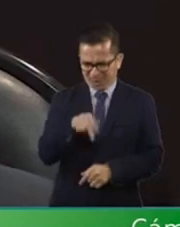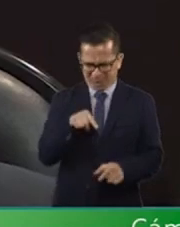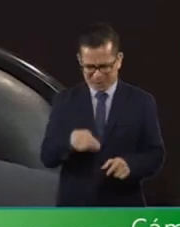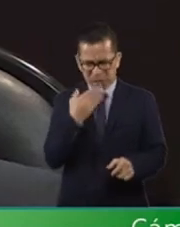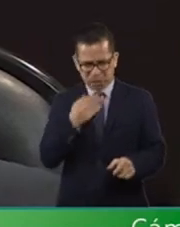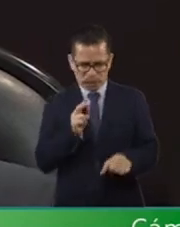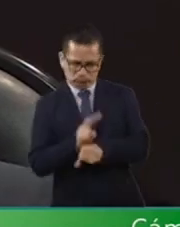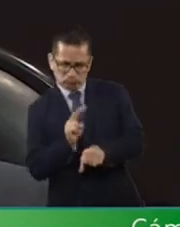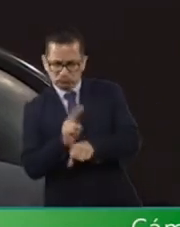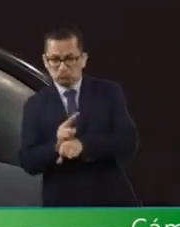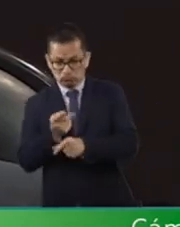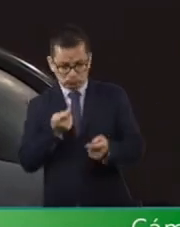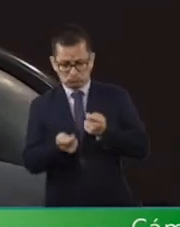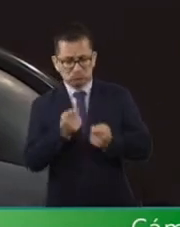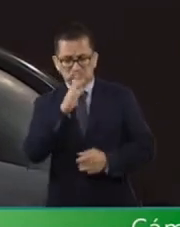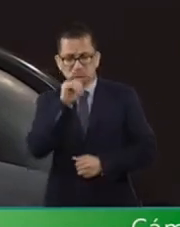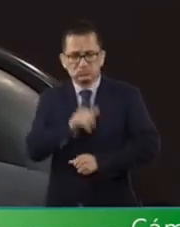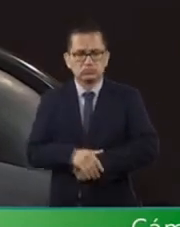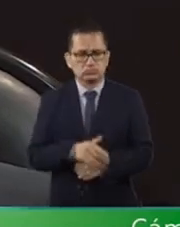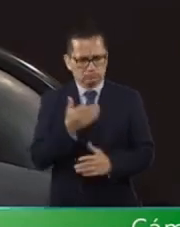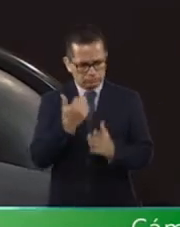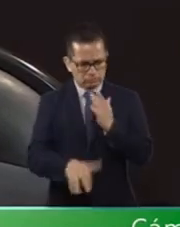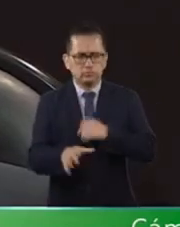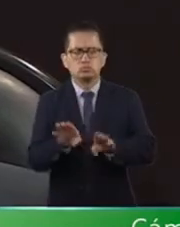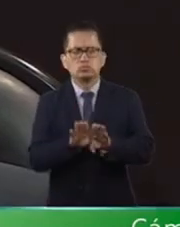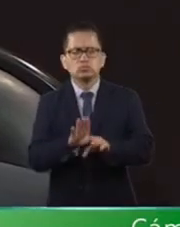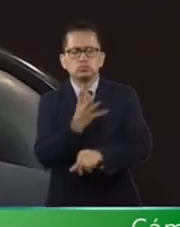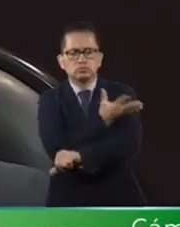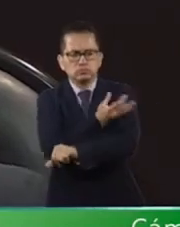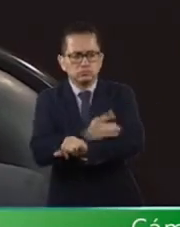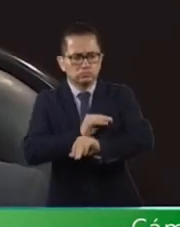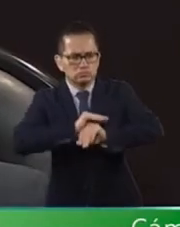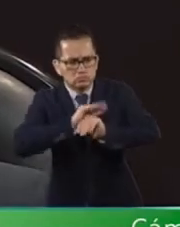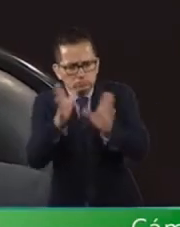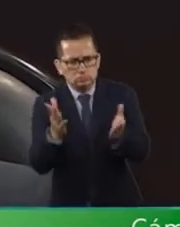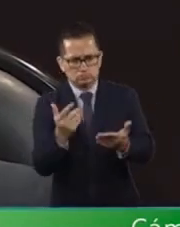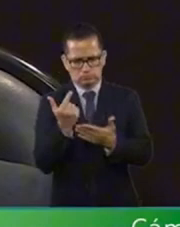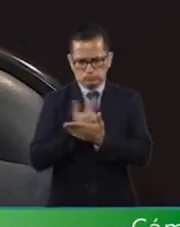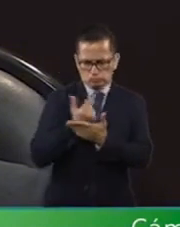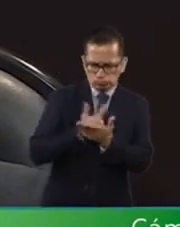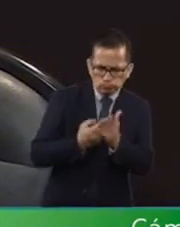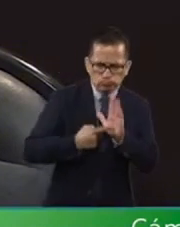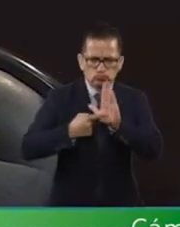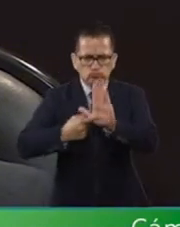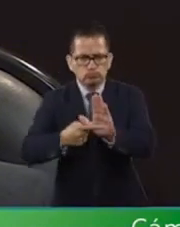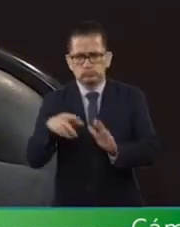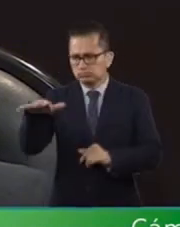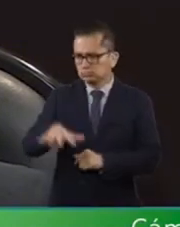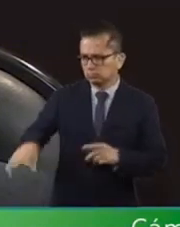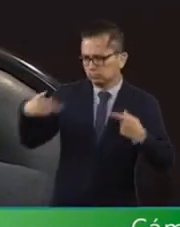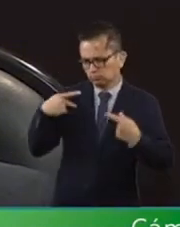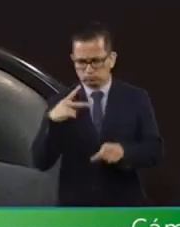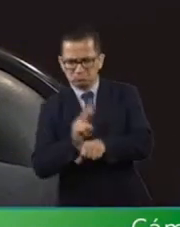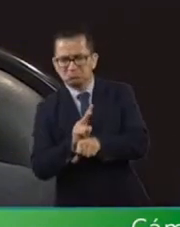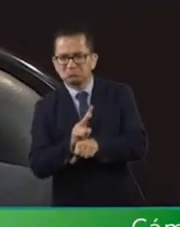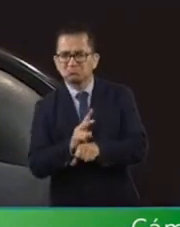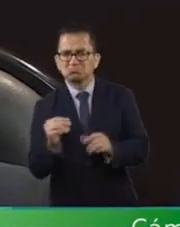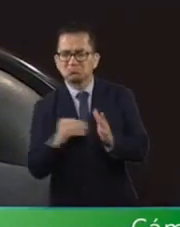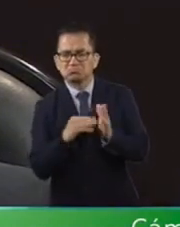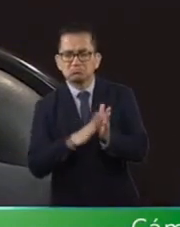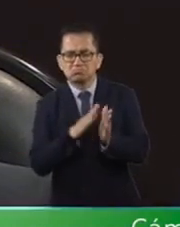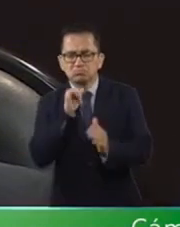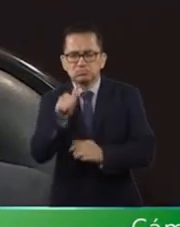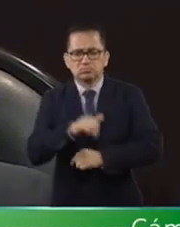como transparencia, rendición de cuentas y participación ciudadana. En lugar de esta reforma, esperábamos que